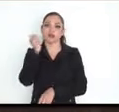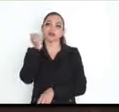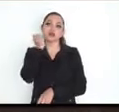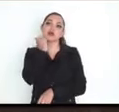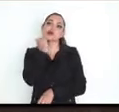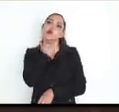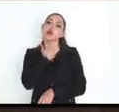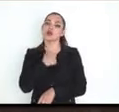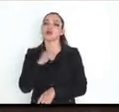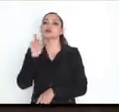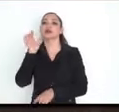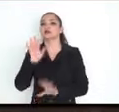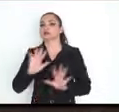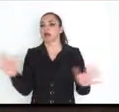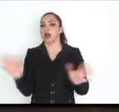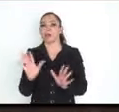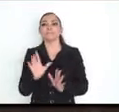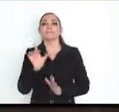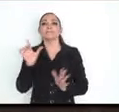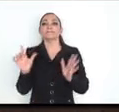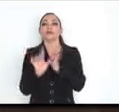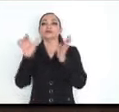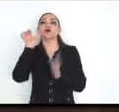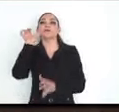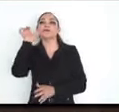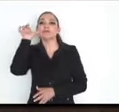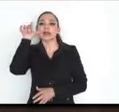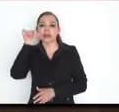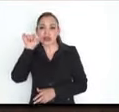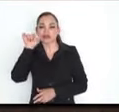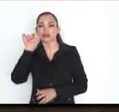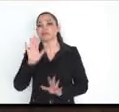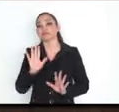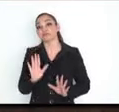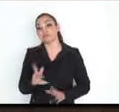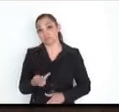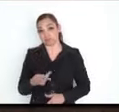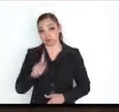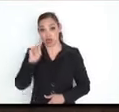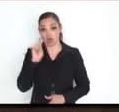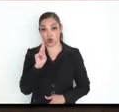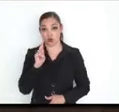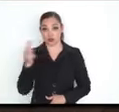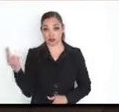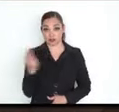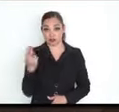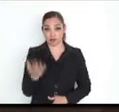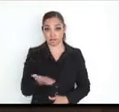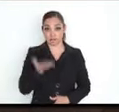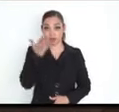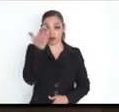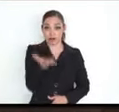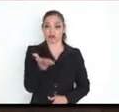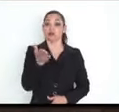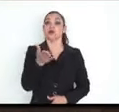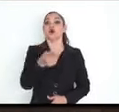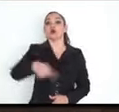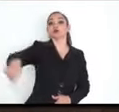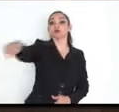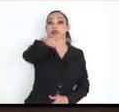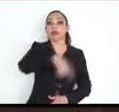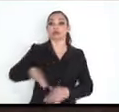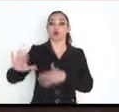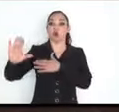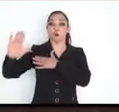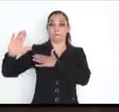día de mañana. Yo sí quiero pedirles realmente que un compromiso